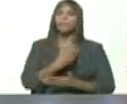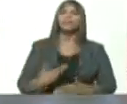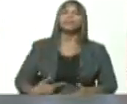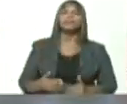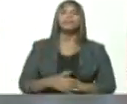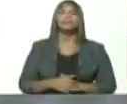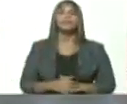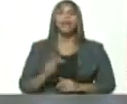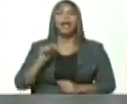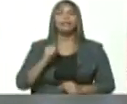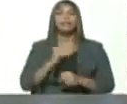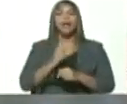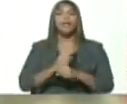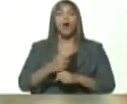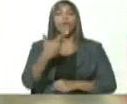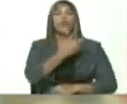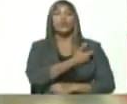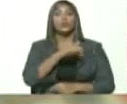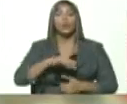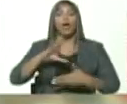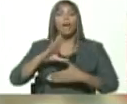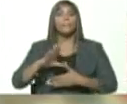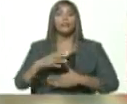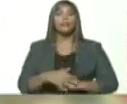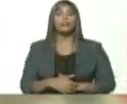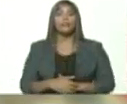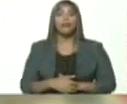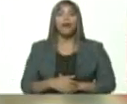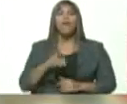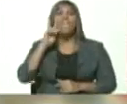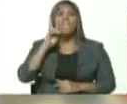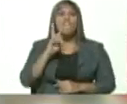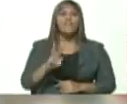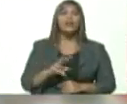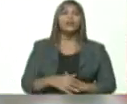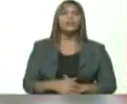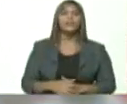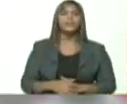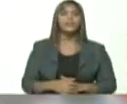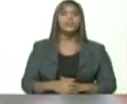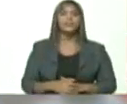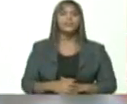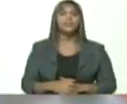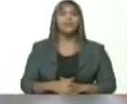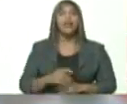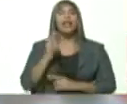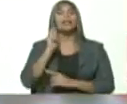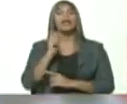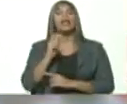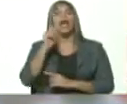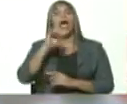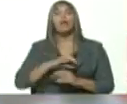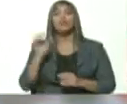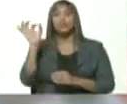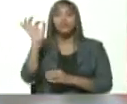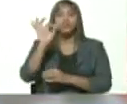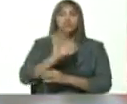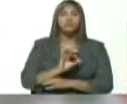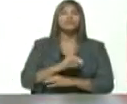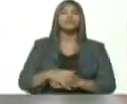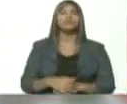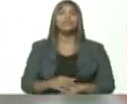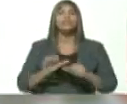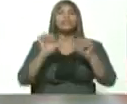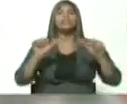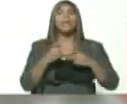Bueno, esta jornada de vacunación de las Américas es una manera de visibilizar lo que es una tarea diaria de nuestro Sistema Público Nacional